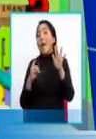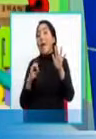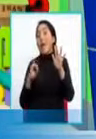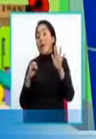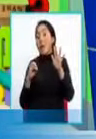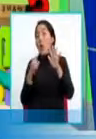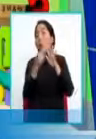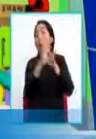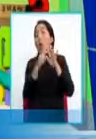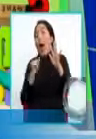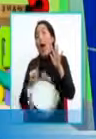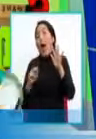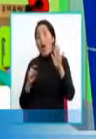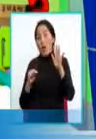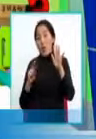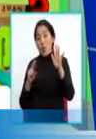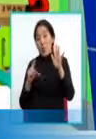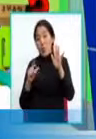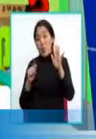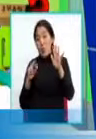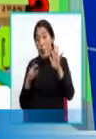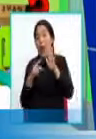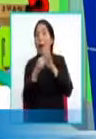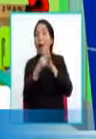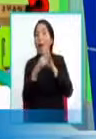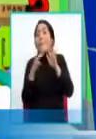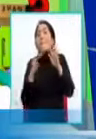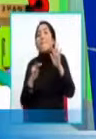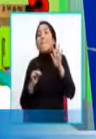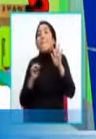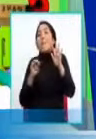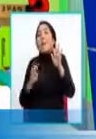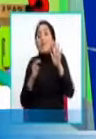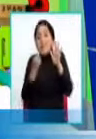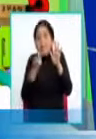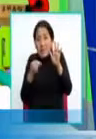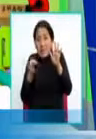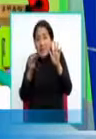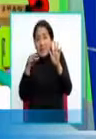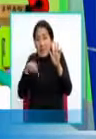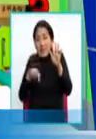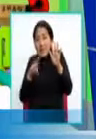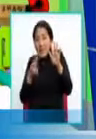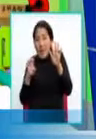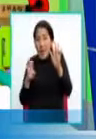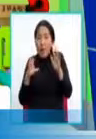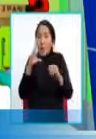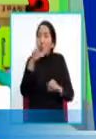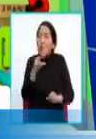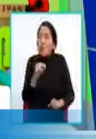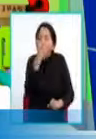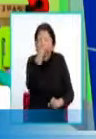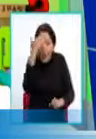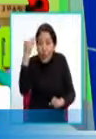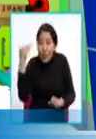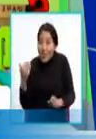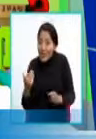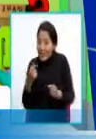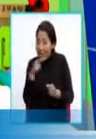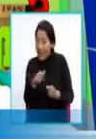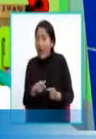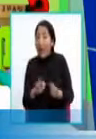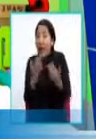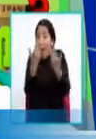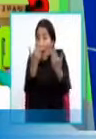pasado un poco el año pasado, cuando empezó la cuarentena rígida, que tuvimos que trasladar todos nuestros contenidos